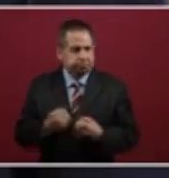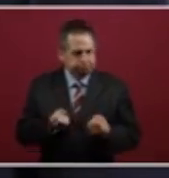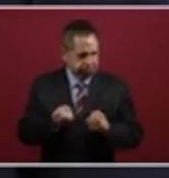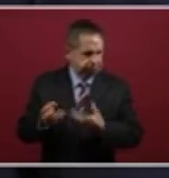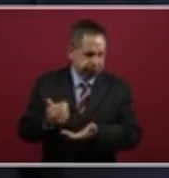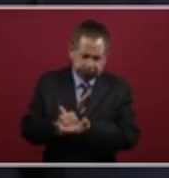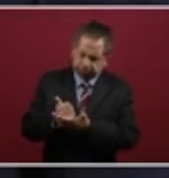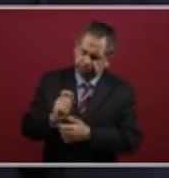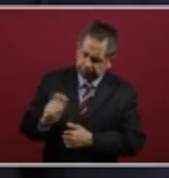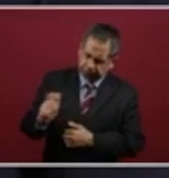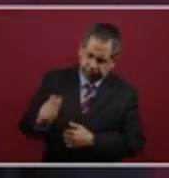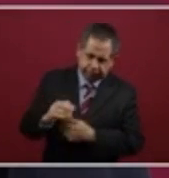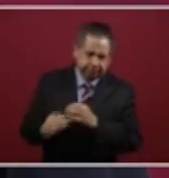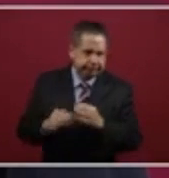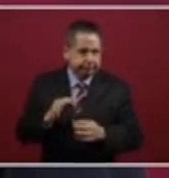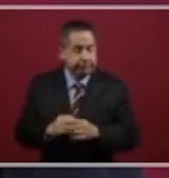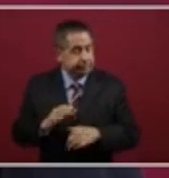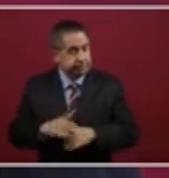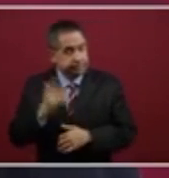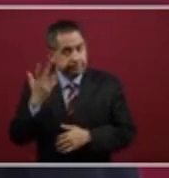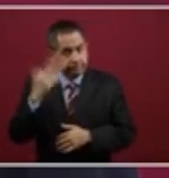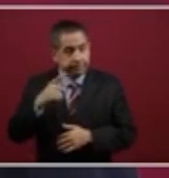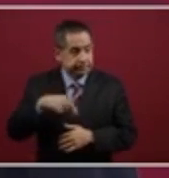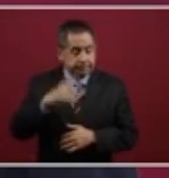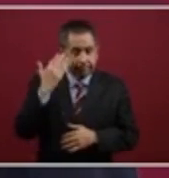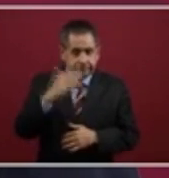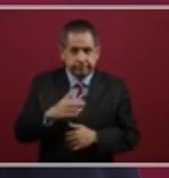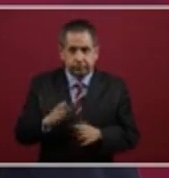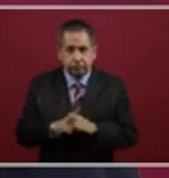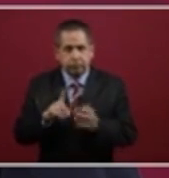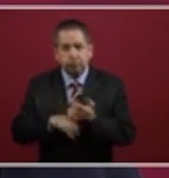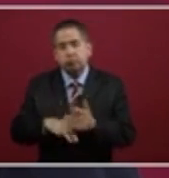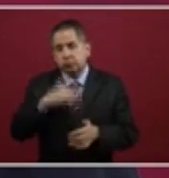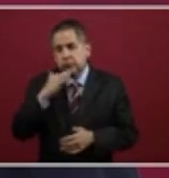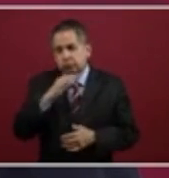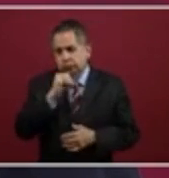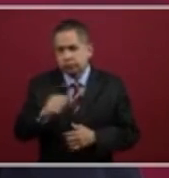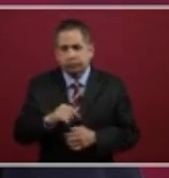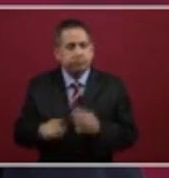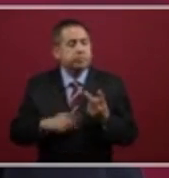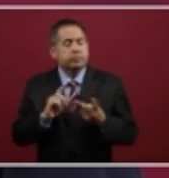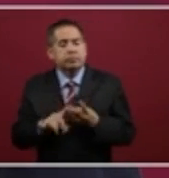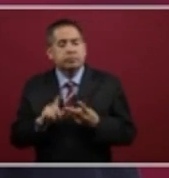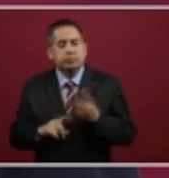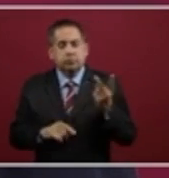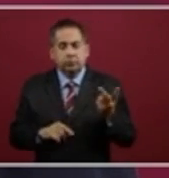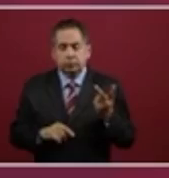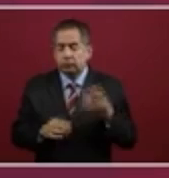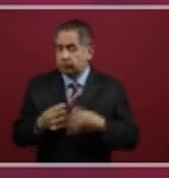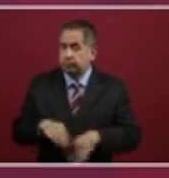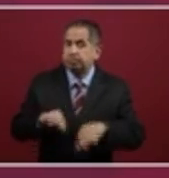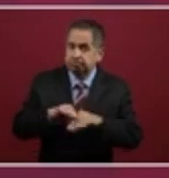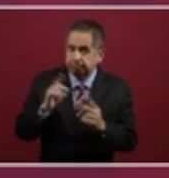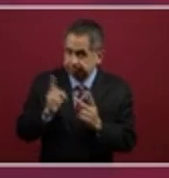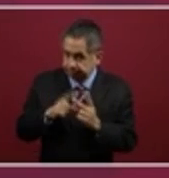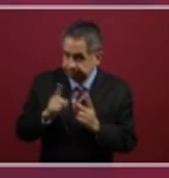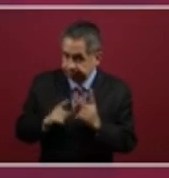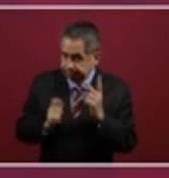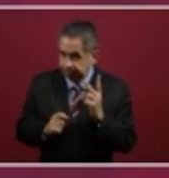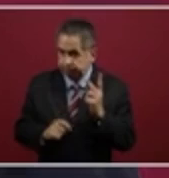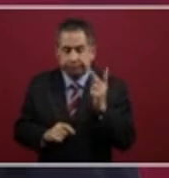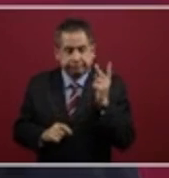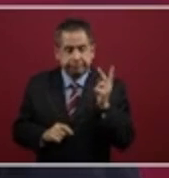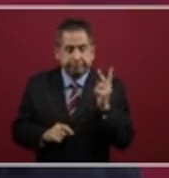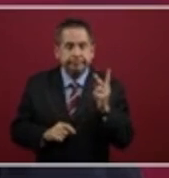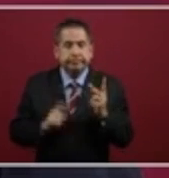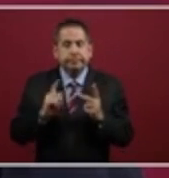contribuyendo porque sabe que no hay corrupción. Y lo otro, que es muy importante,